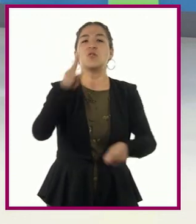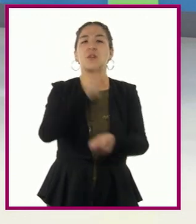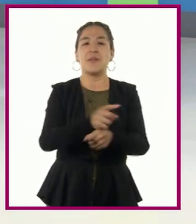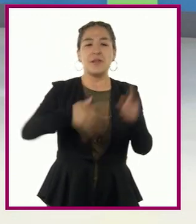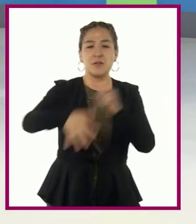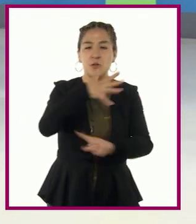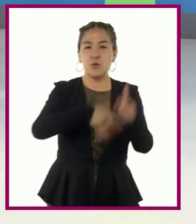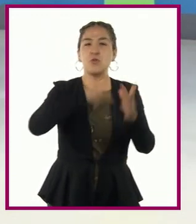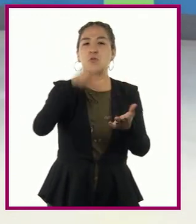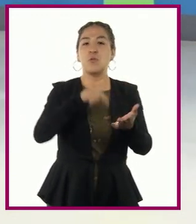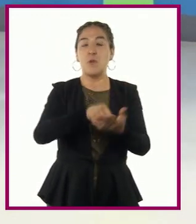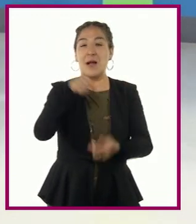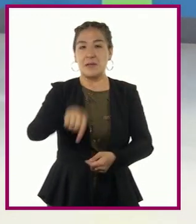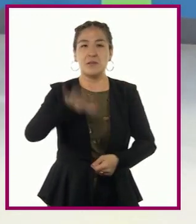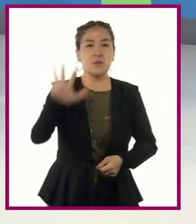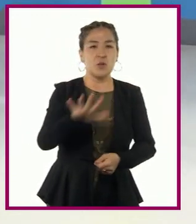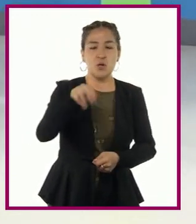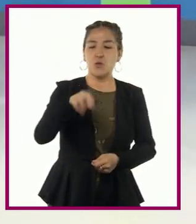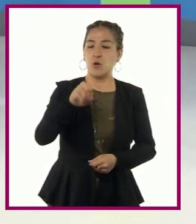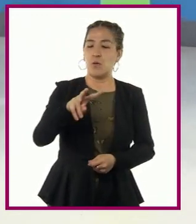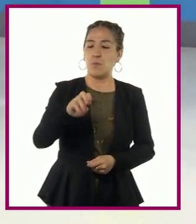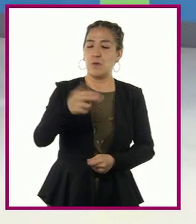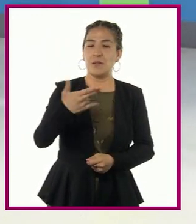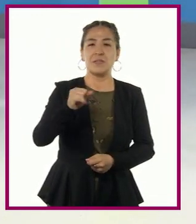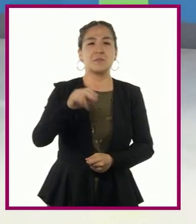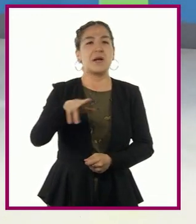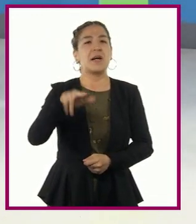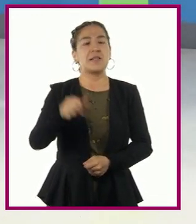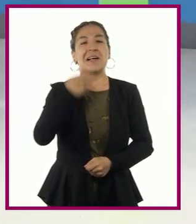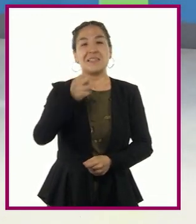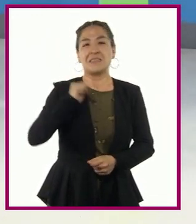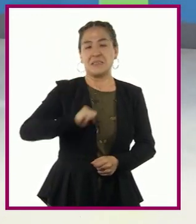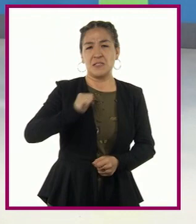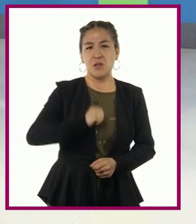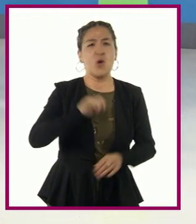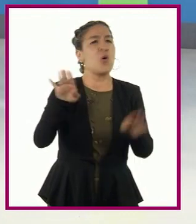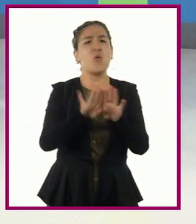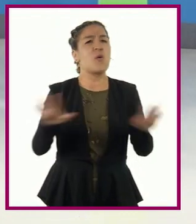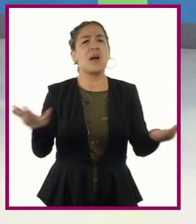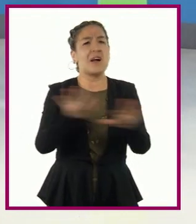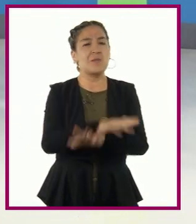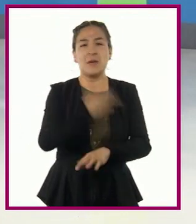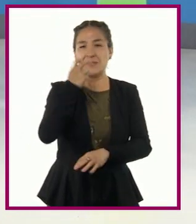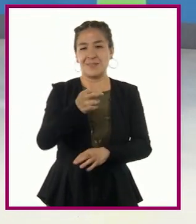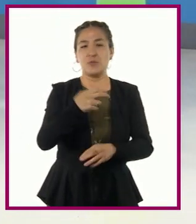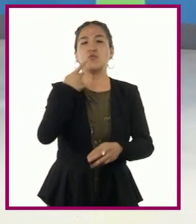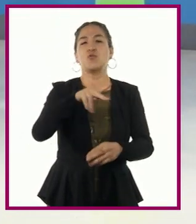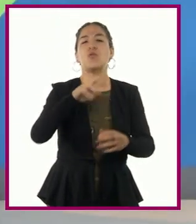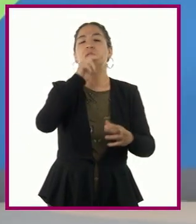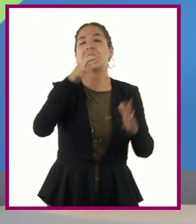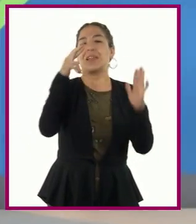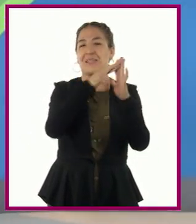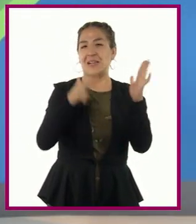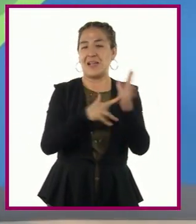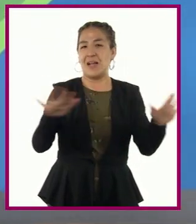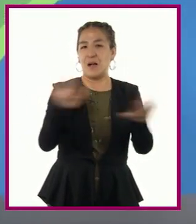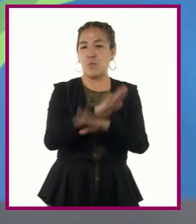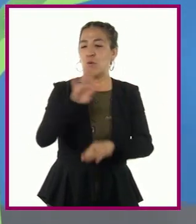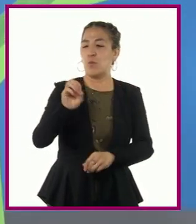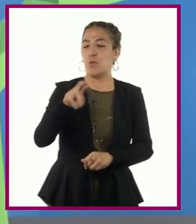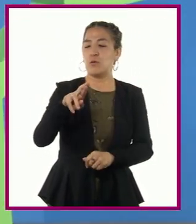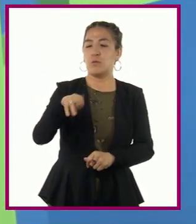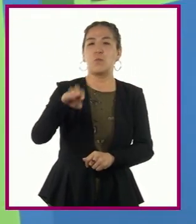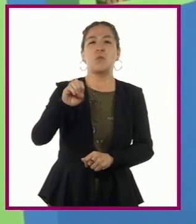novohispana de ese siglo y cómo éstas se transformaron debido a las reformas borbónicas.